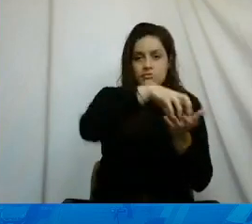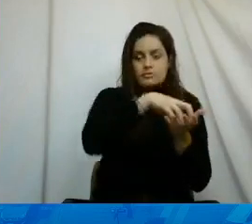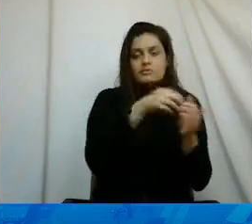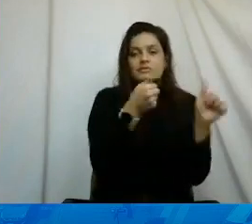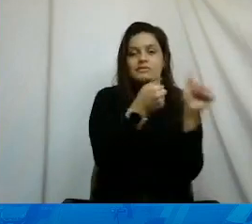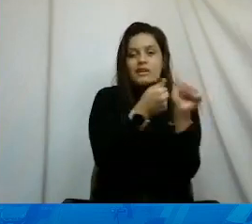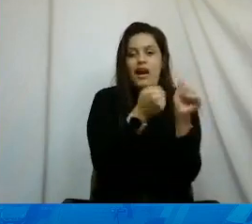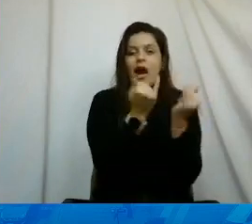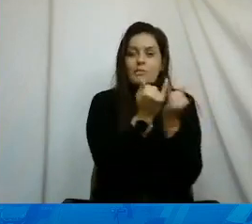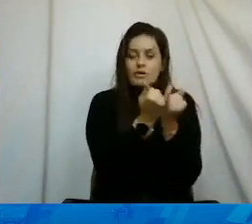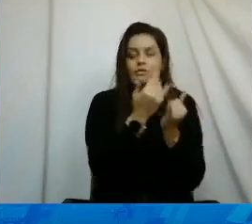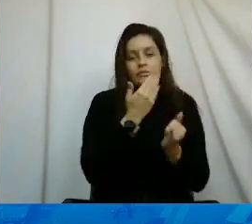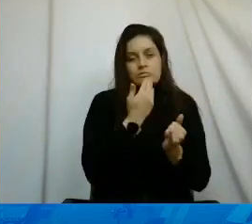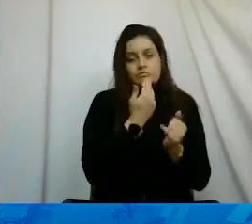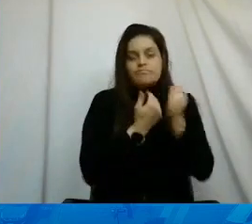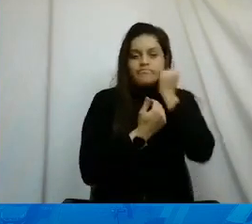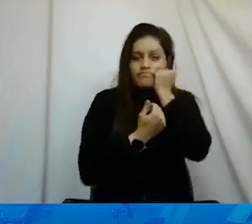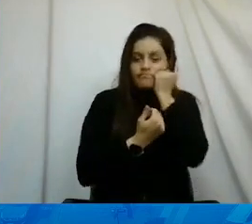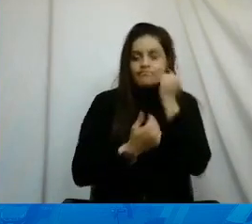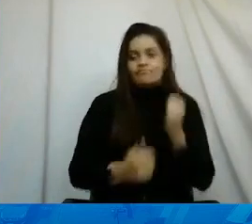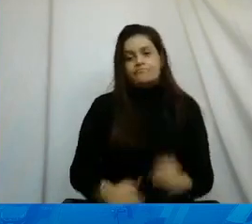también.